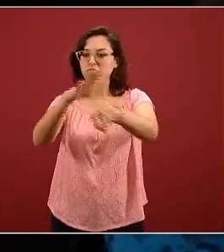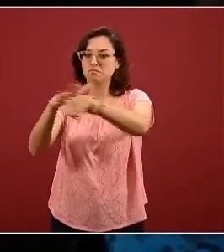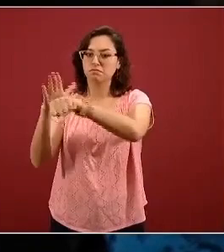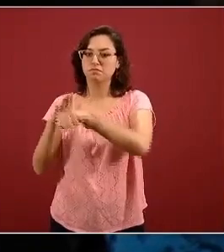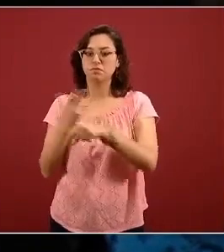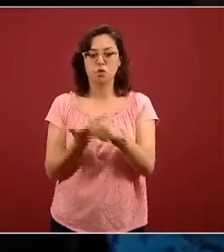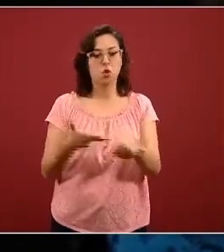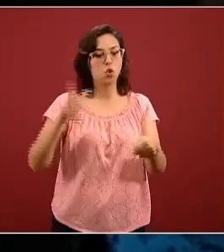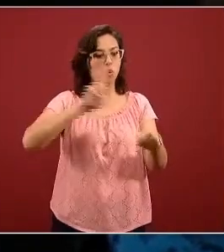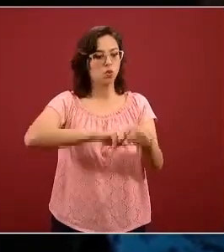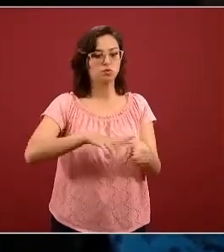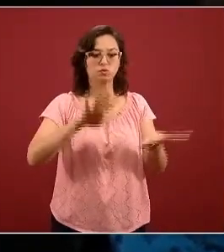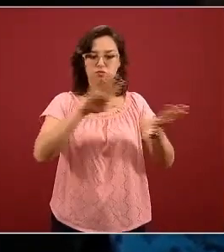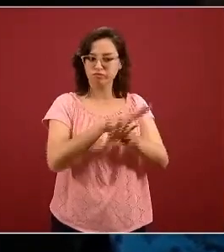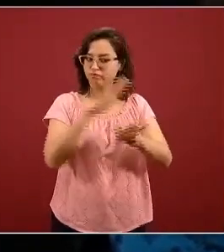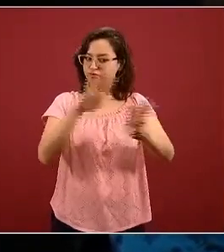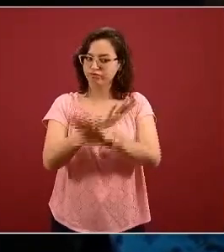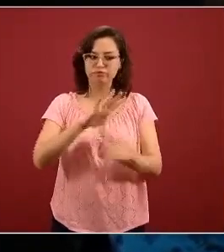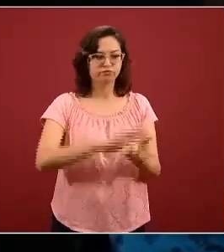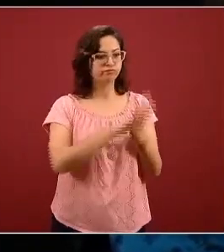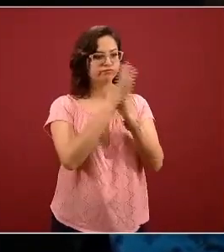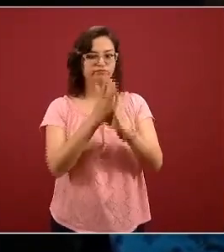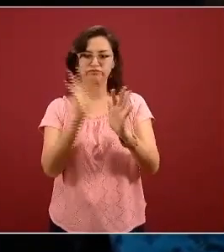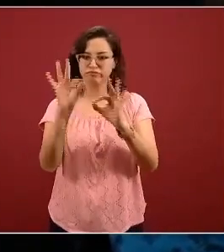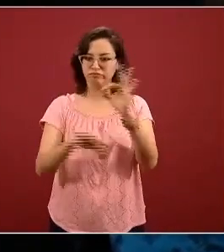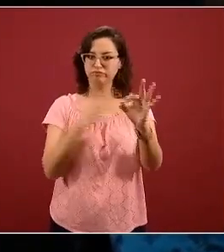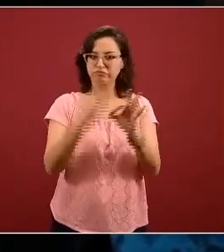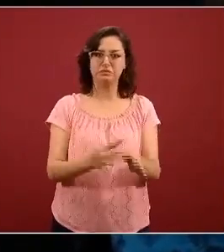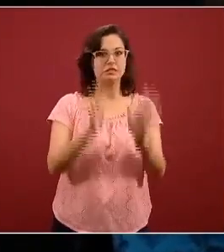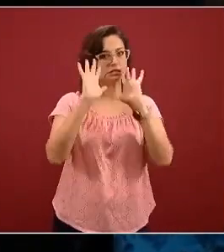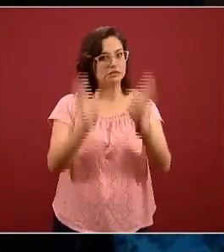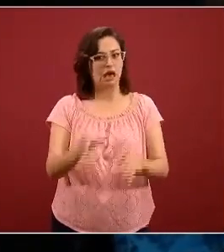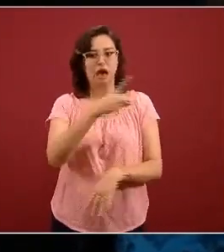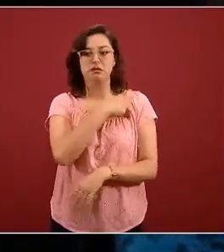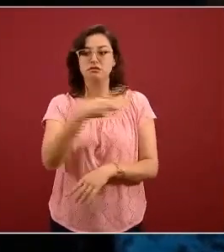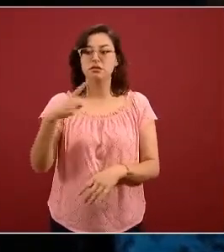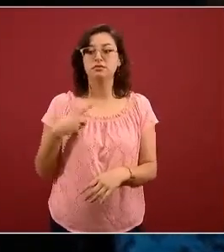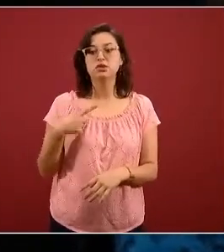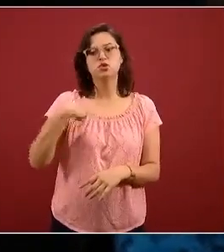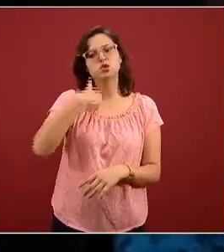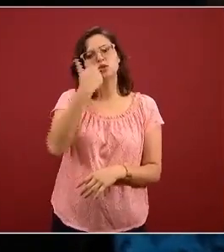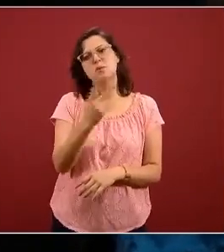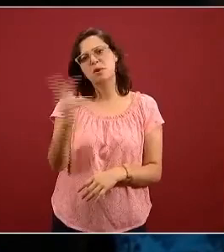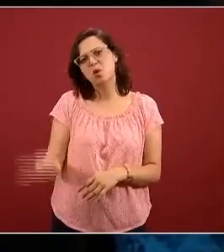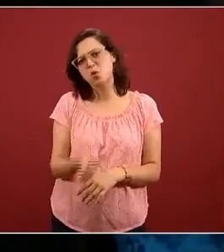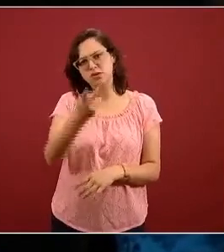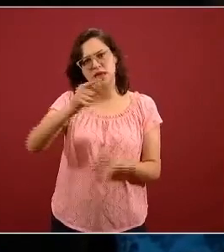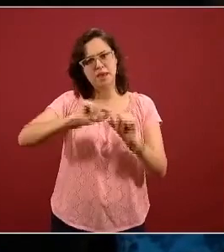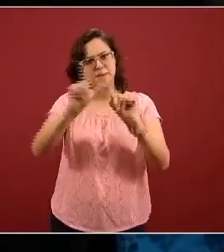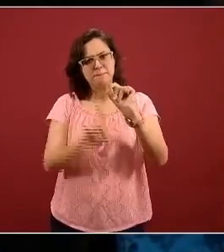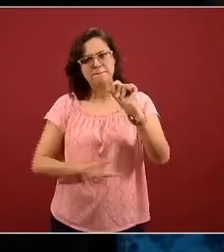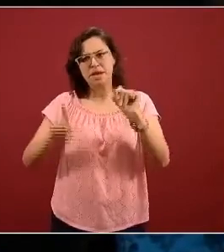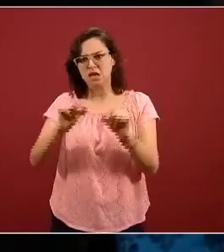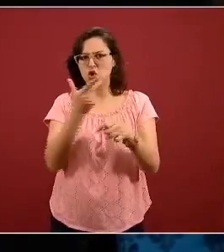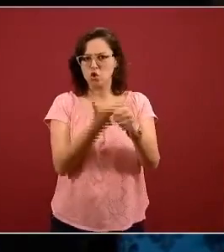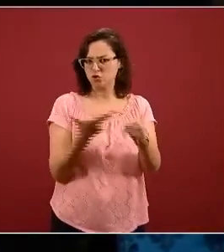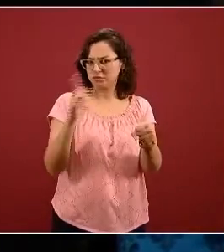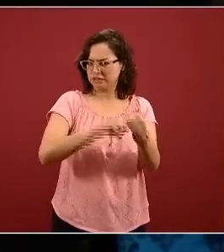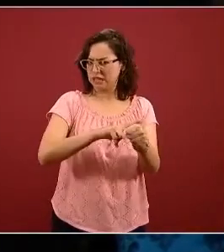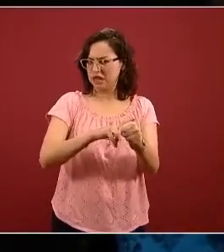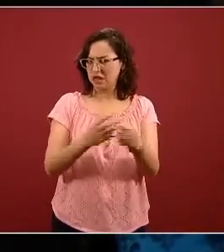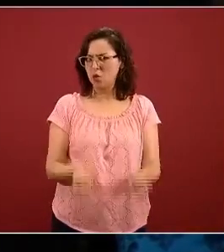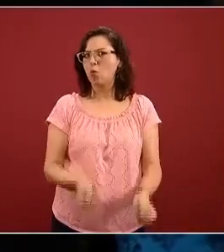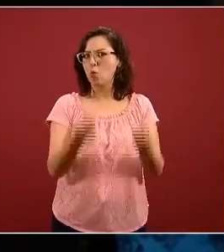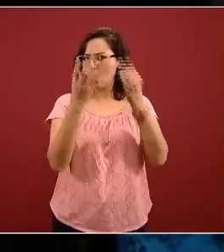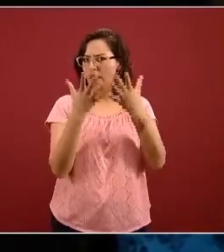hospital a la conversión hospitalaria yo quisiera saber cómo está el país exactamente cuántos hospitales tenemos